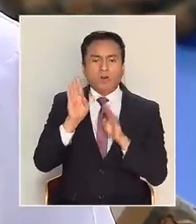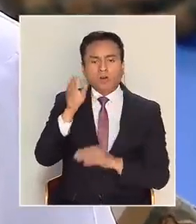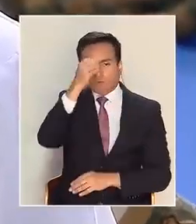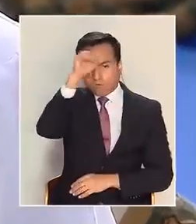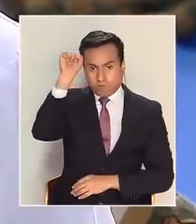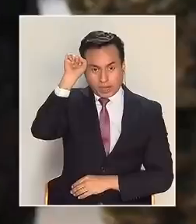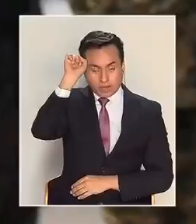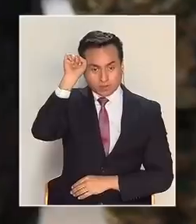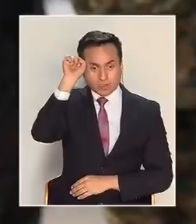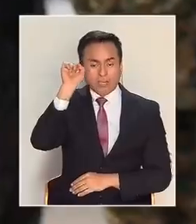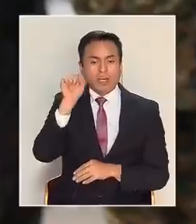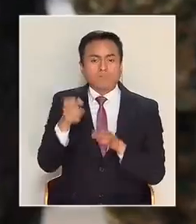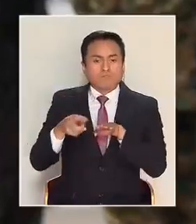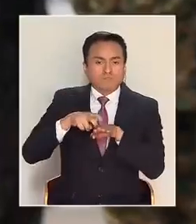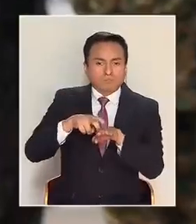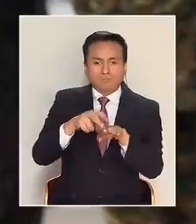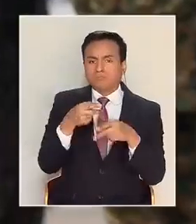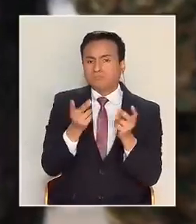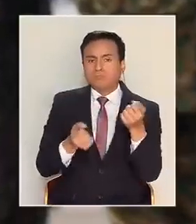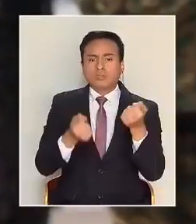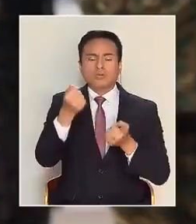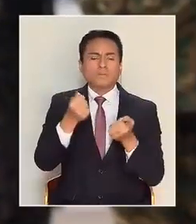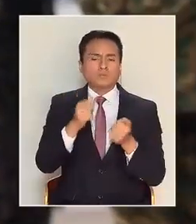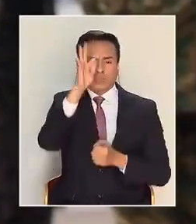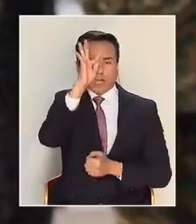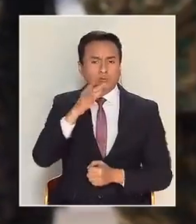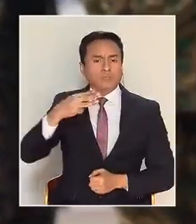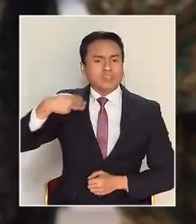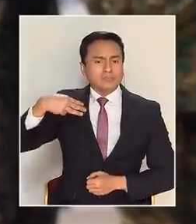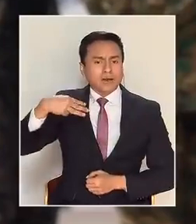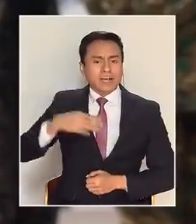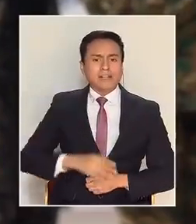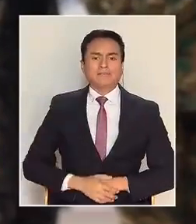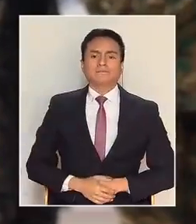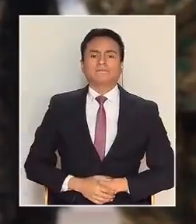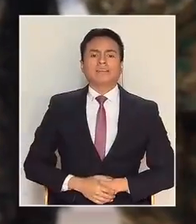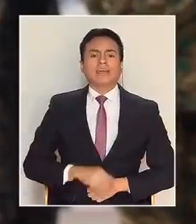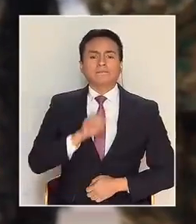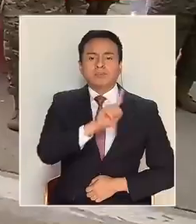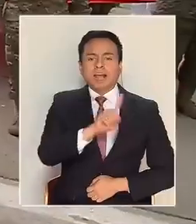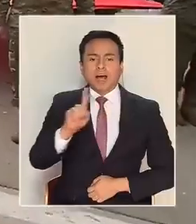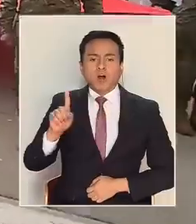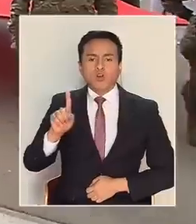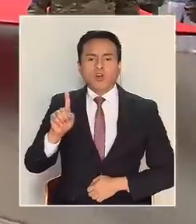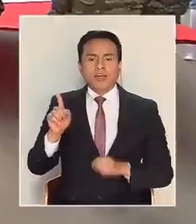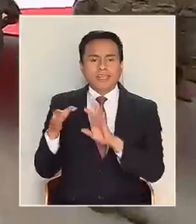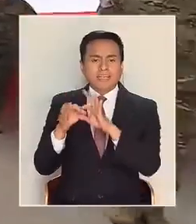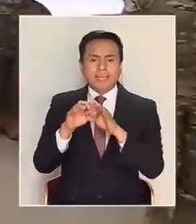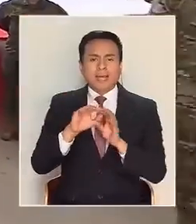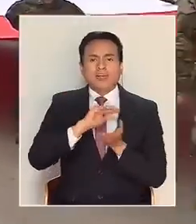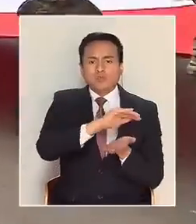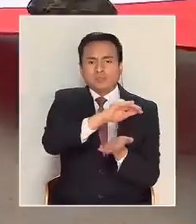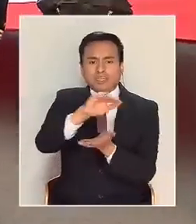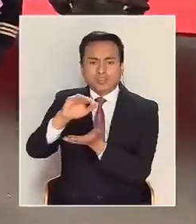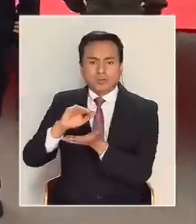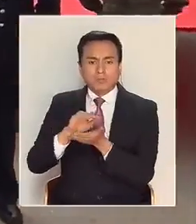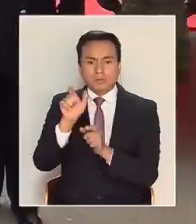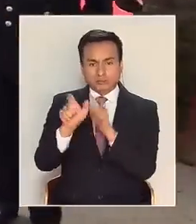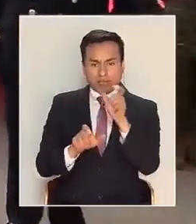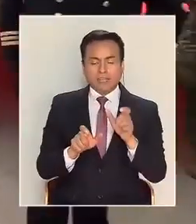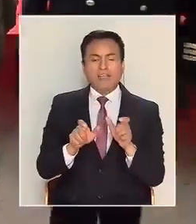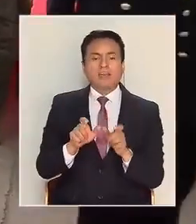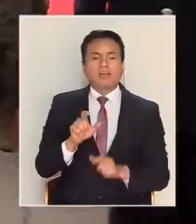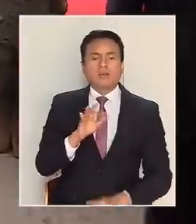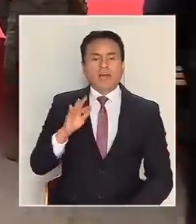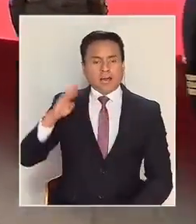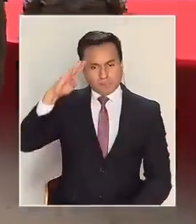bomberos, transporte público, funcionarios municipales, cada persona de la cadena de suministros, personal de las